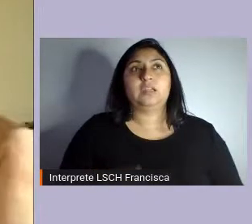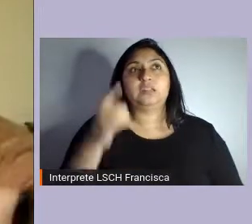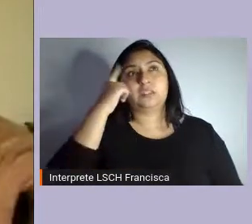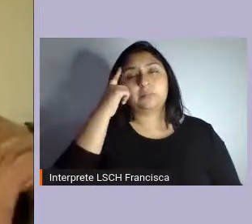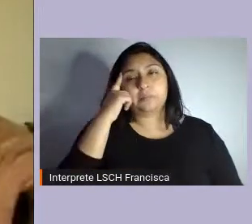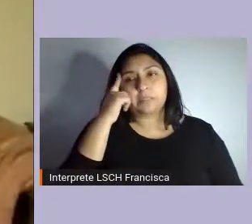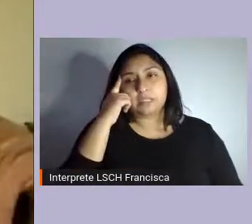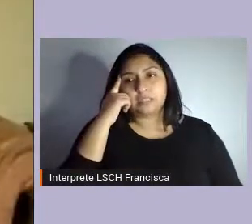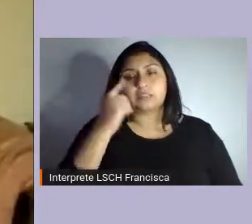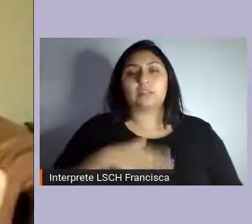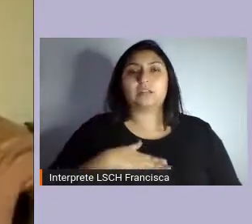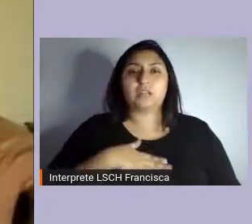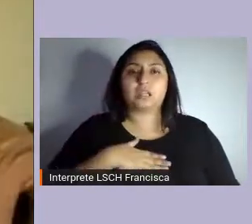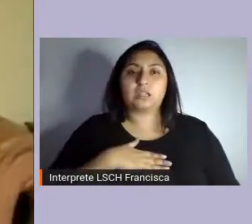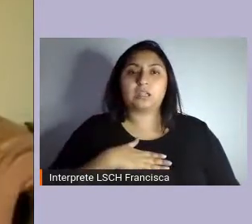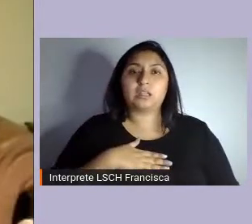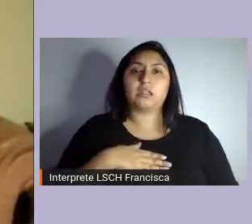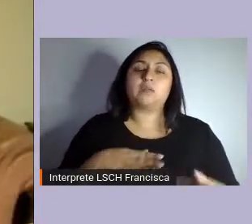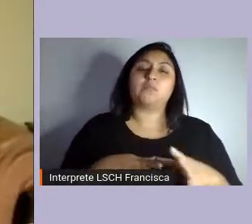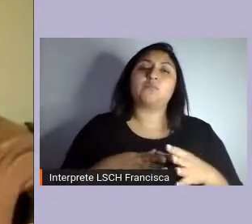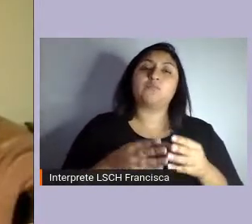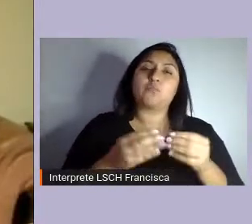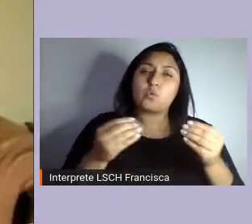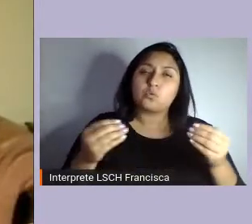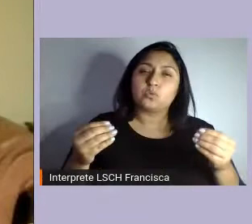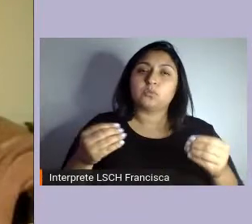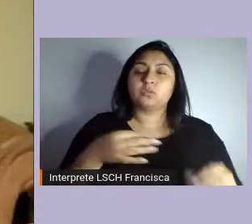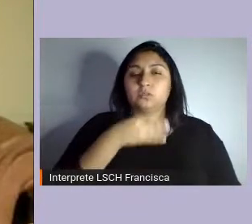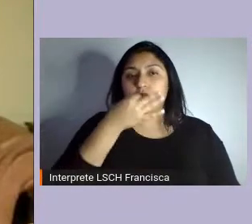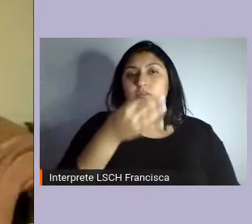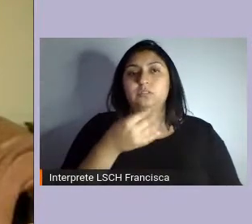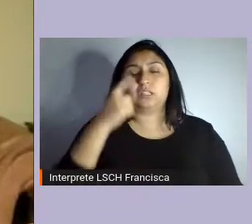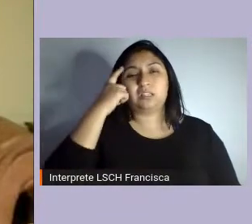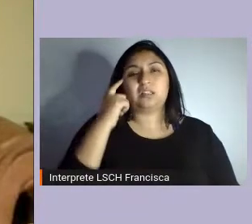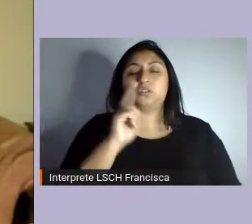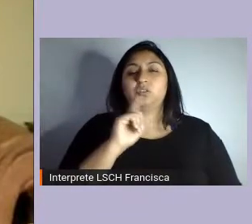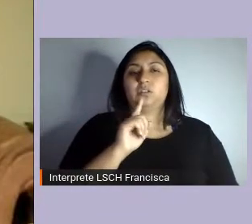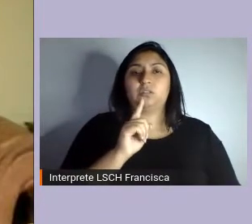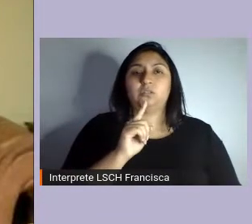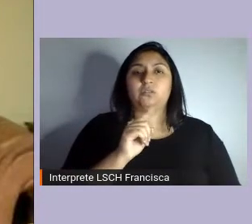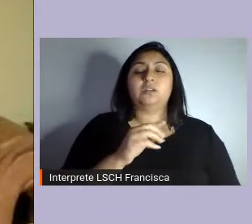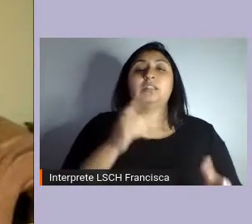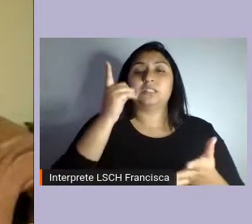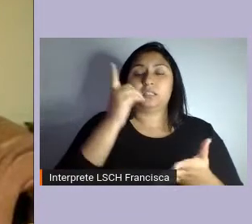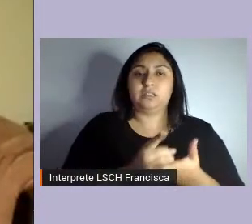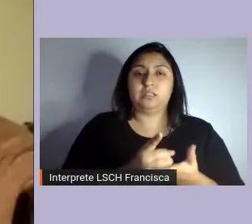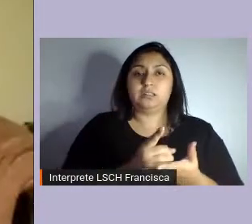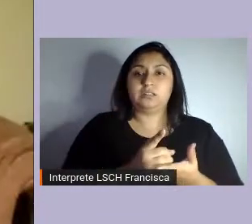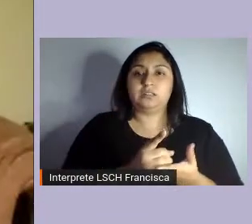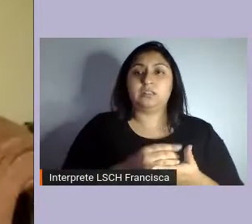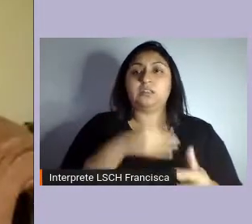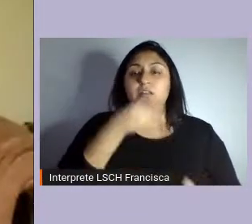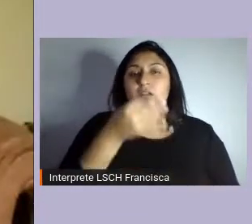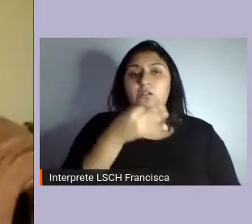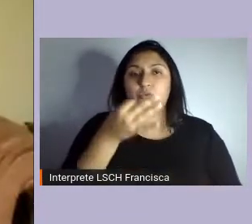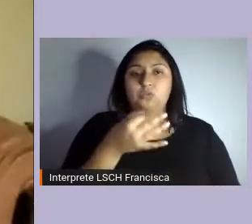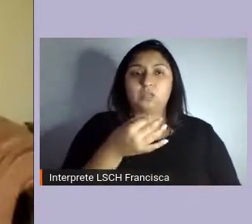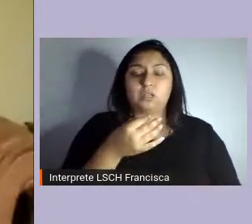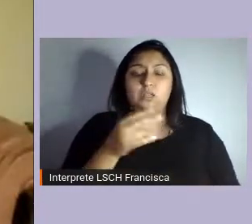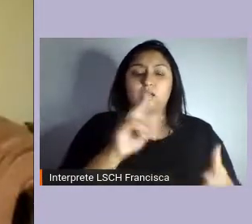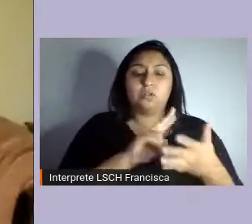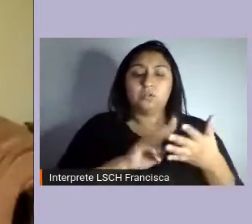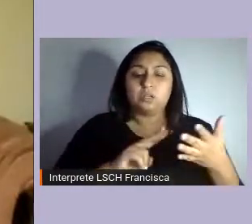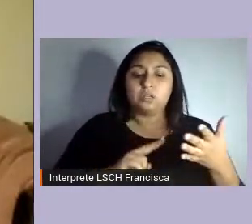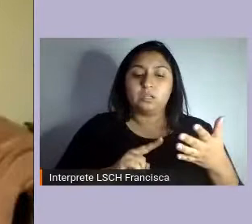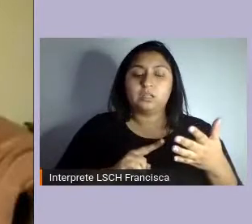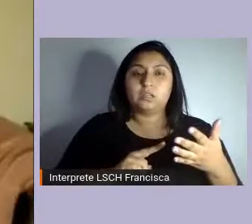mucho, pero le dice, no creo que resulte mucho, y se decide a contar el relato, que era un poquito lo que leíamos en esas décimas que son